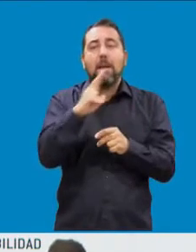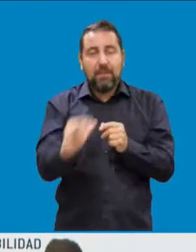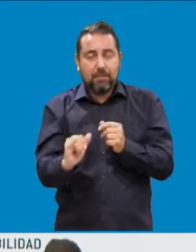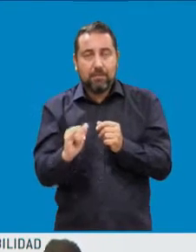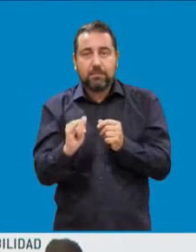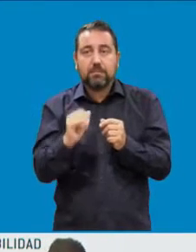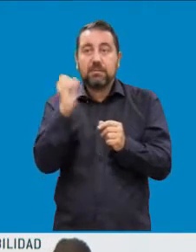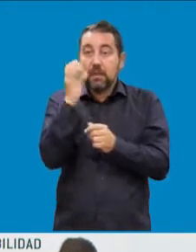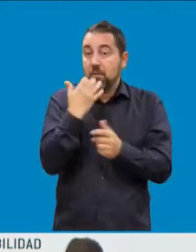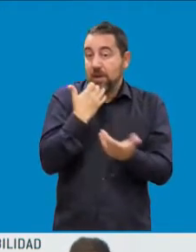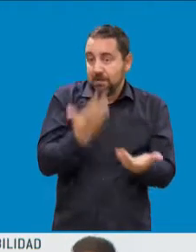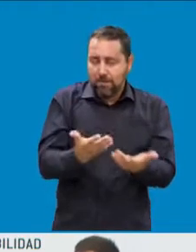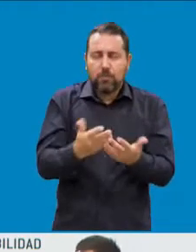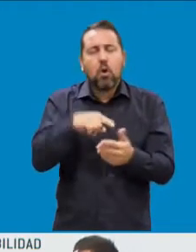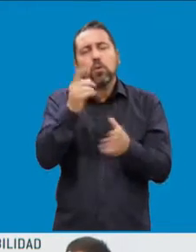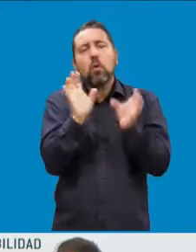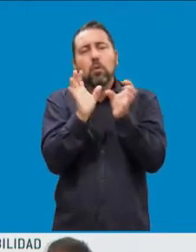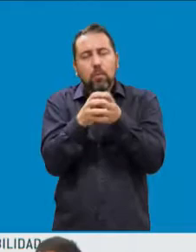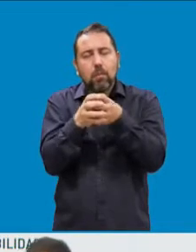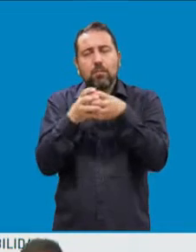como las charlas AVI, las conferencias AVI.